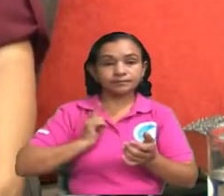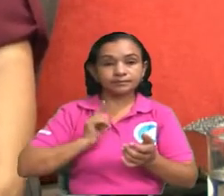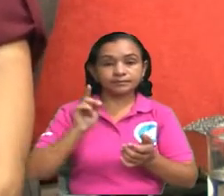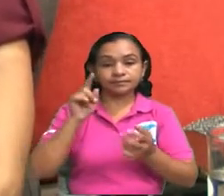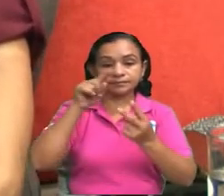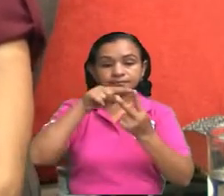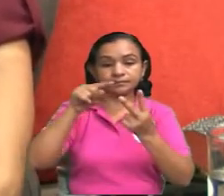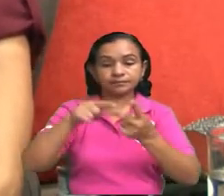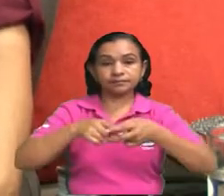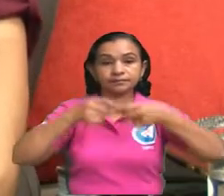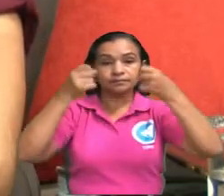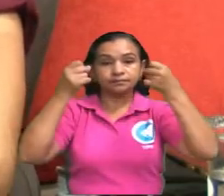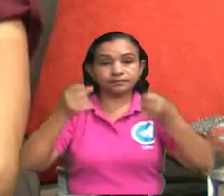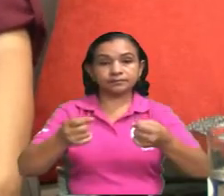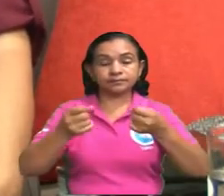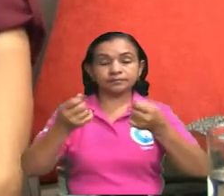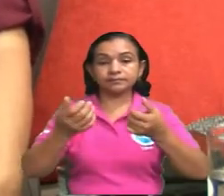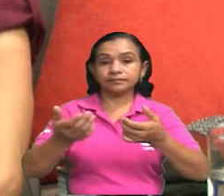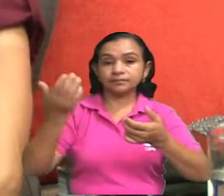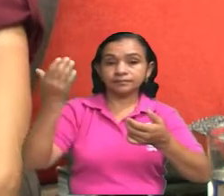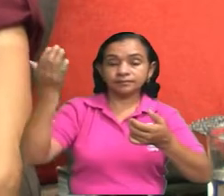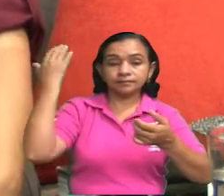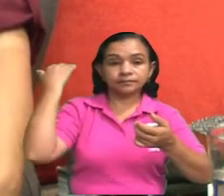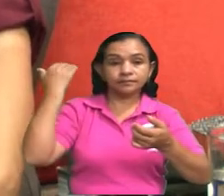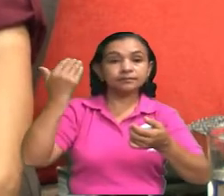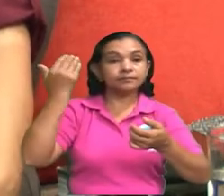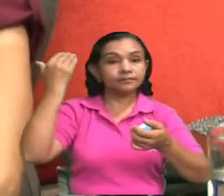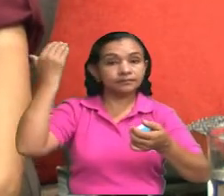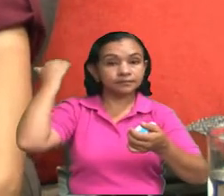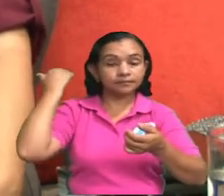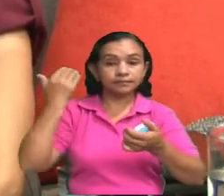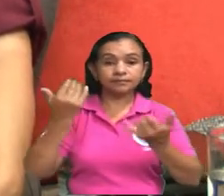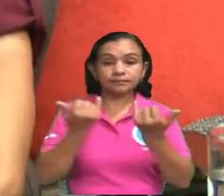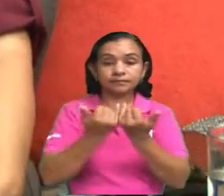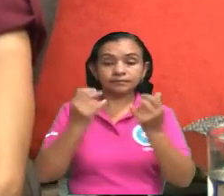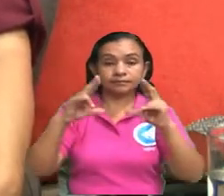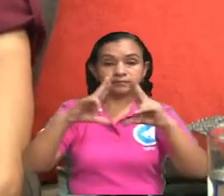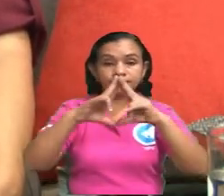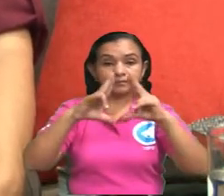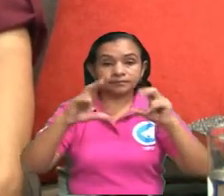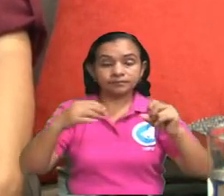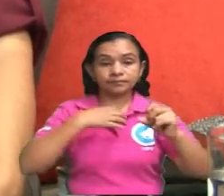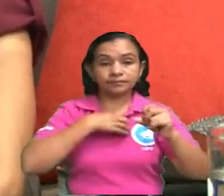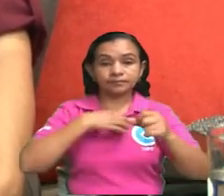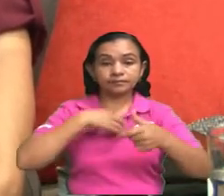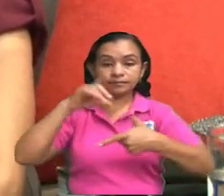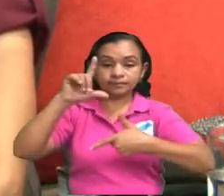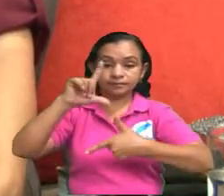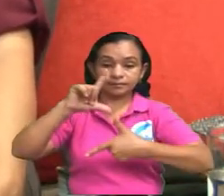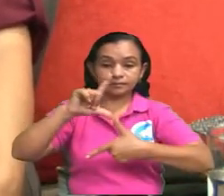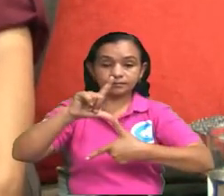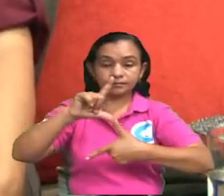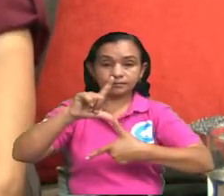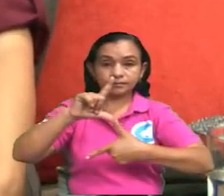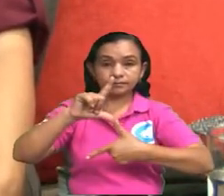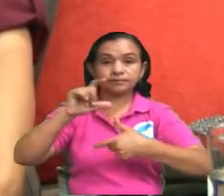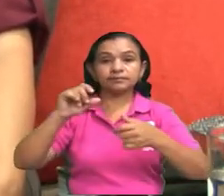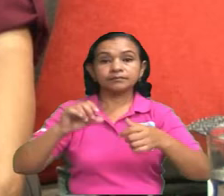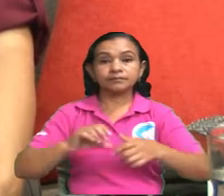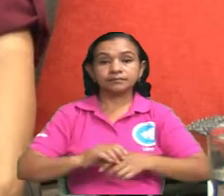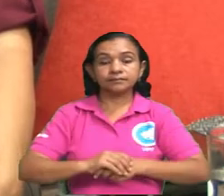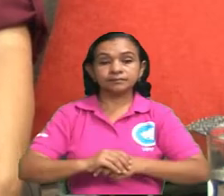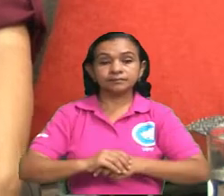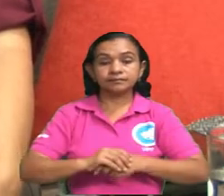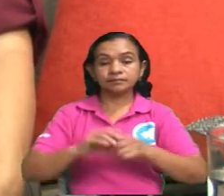grandes líderes, de dos grandes héroes de nuestra historia, de nuestra Nicaragua y de Latinoamérica, y